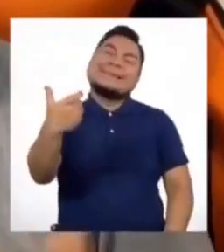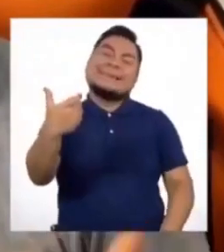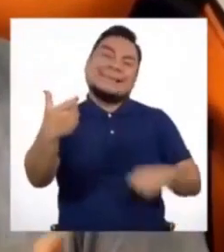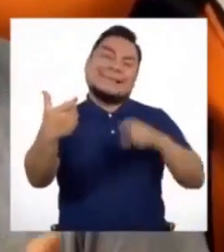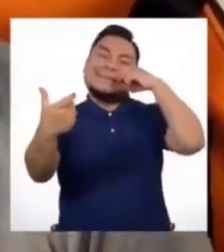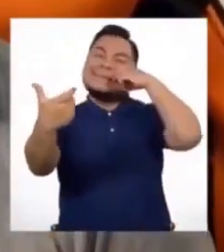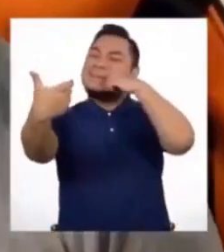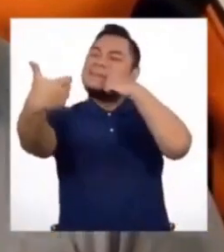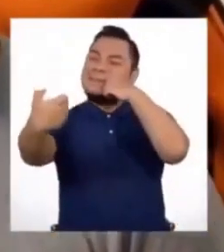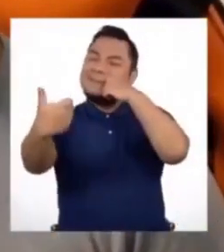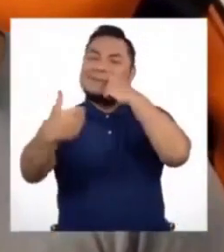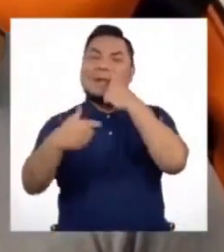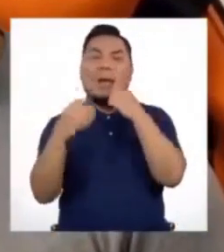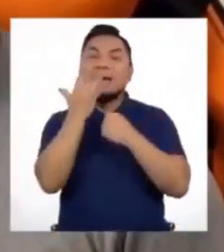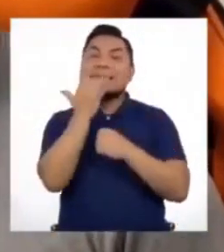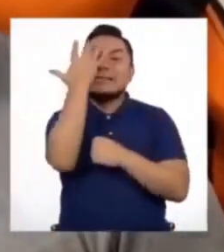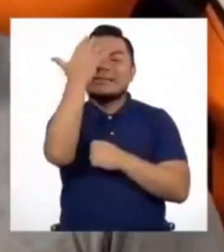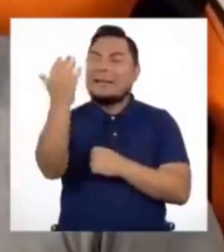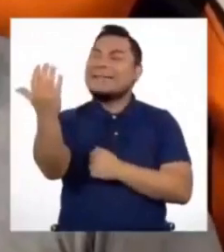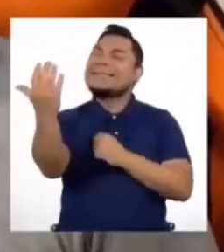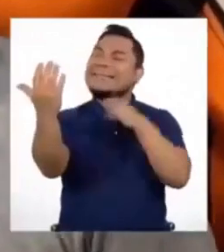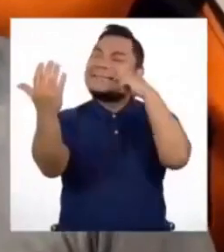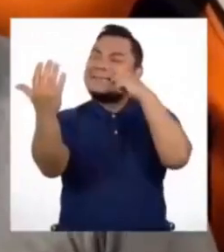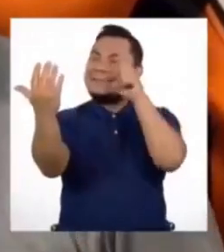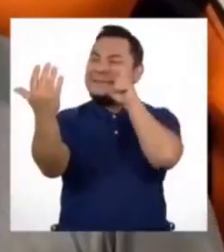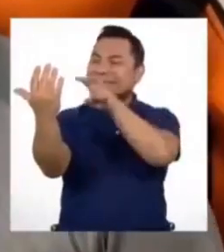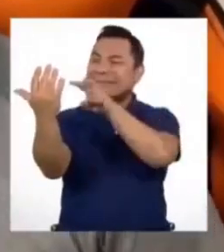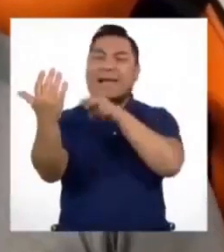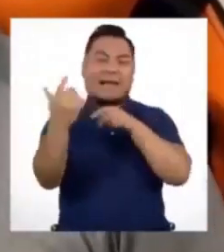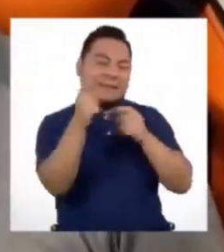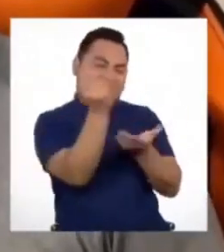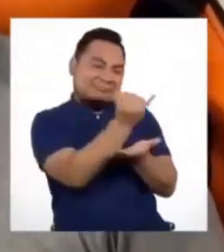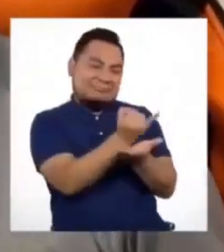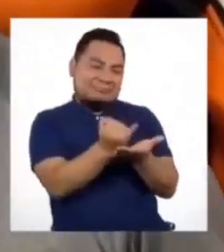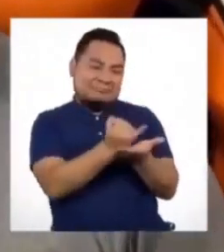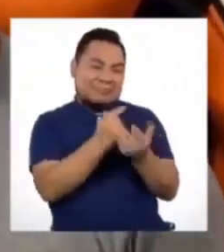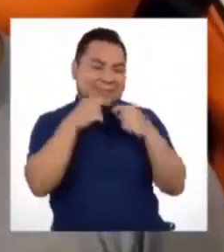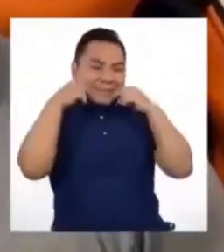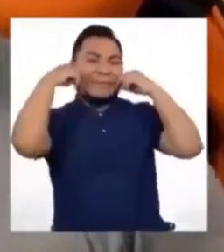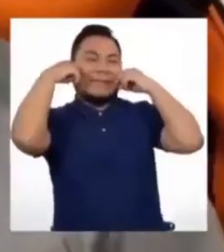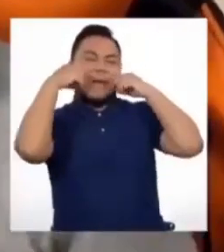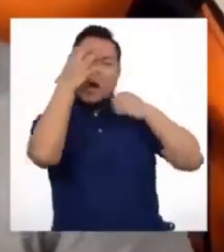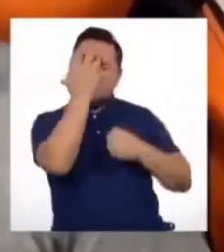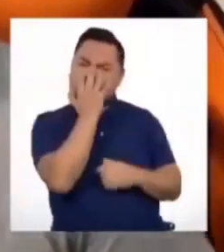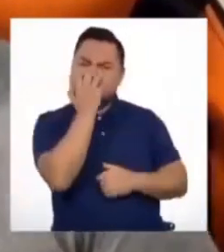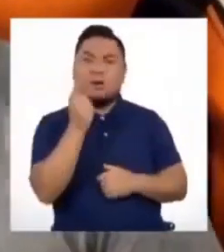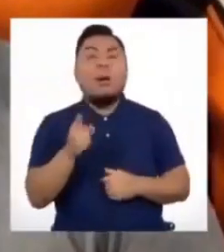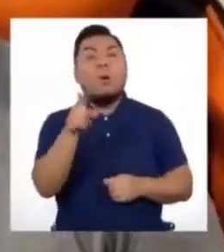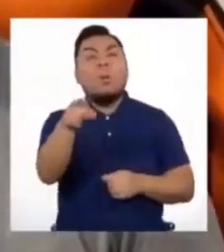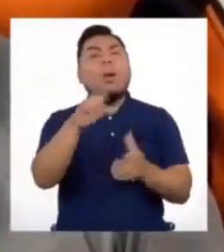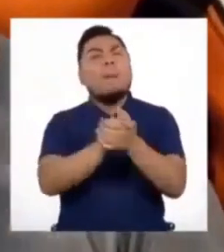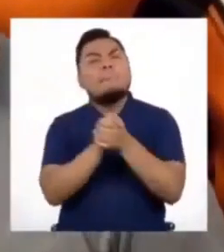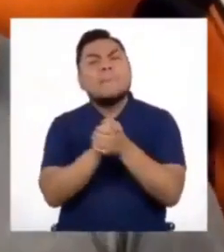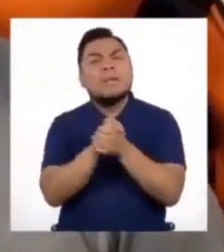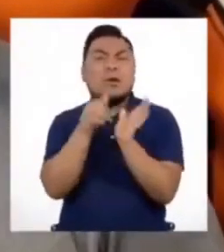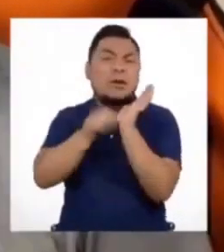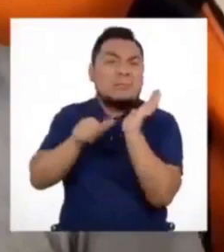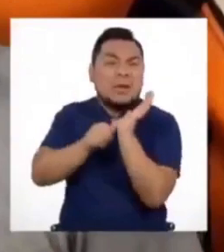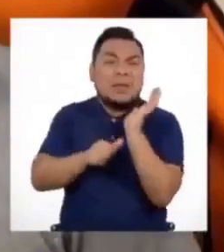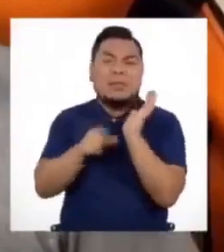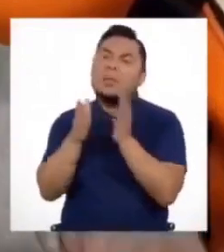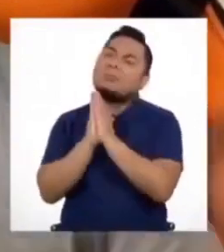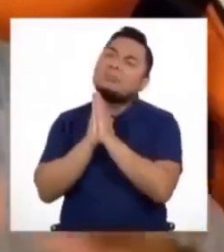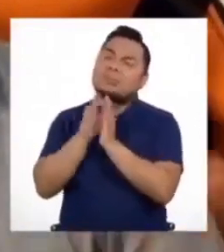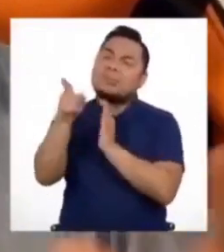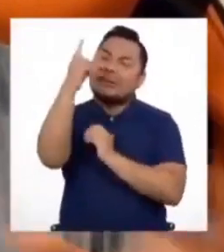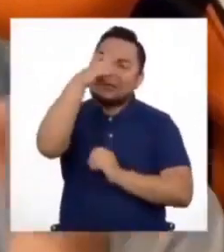algunas tomas y poder observar y copiar de allí, es genial. Y si no, siempre estará un buen amigo o un hermano o un familiar al que le puedas pedir